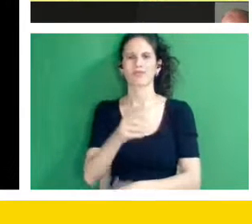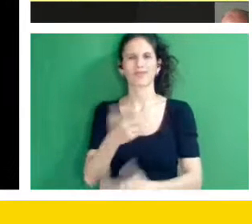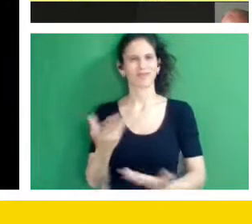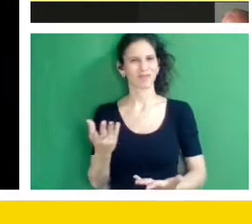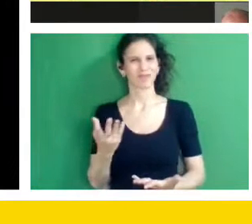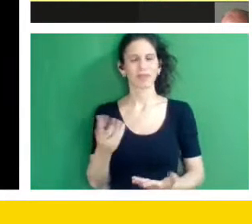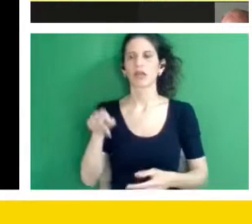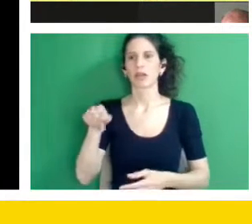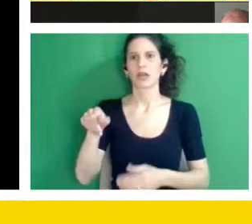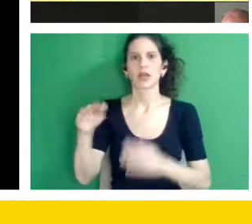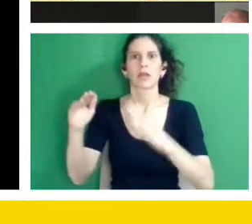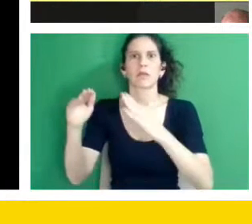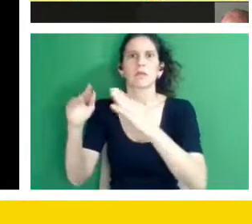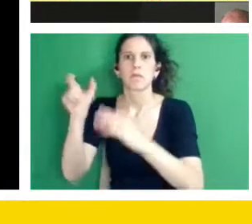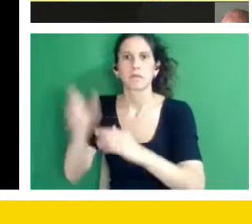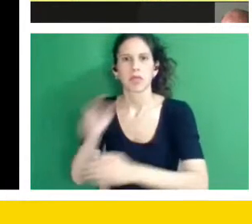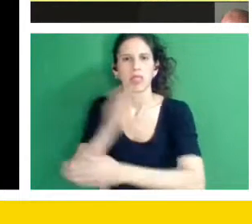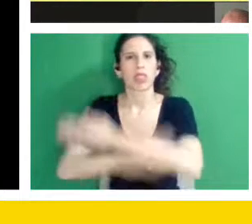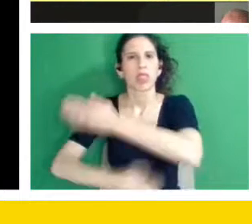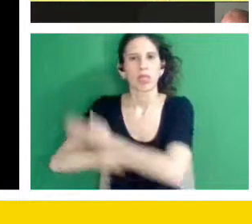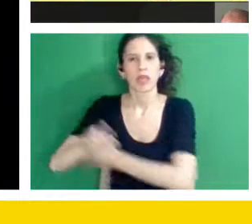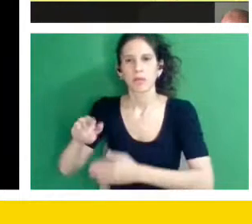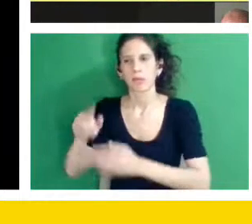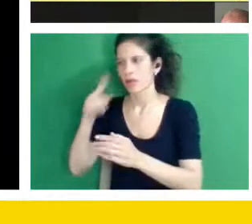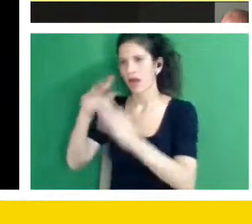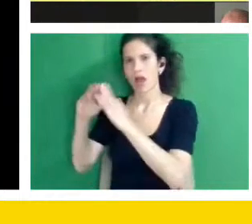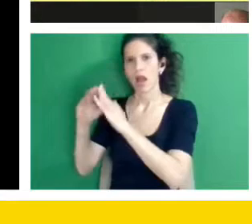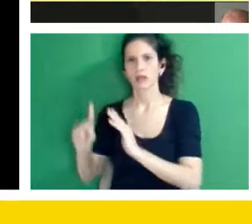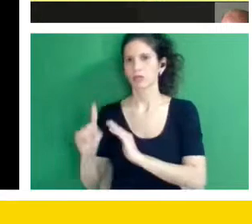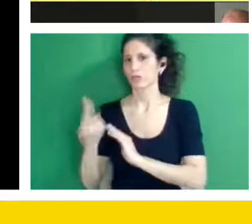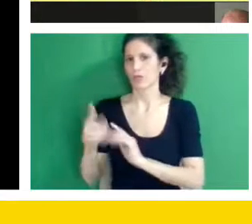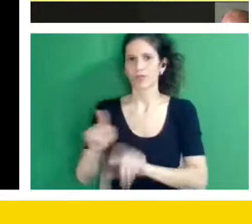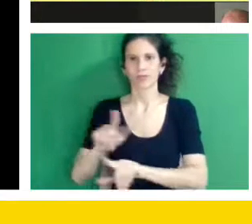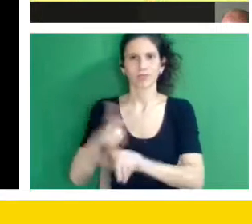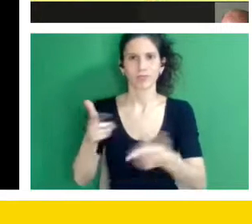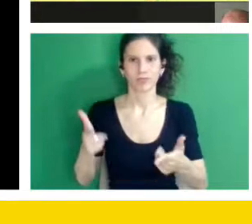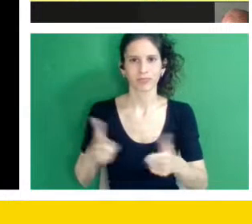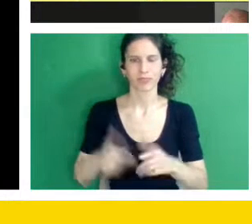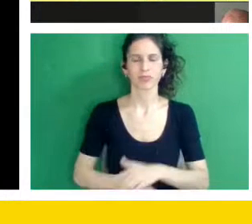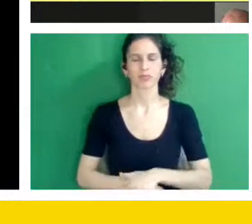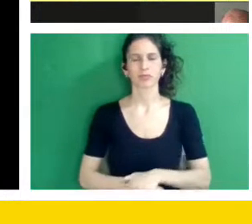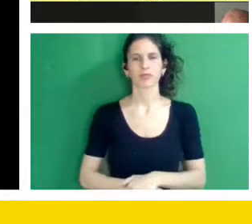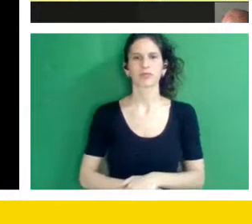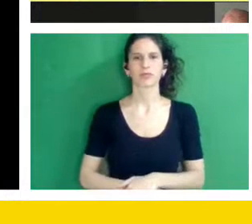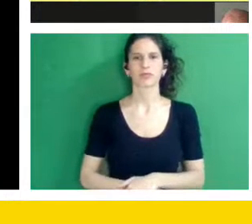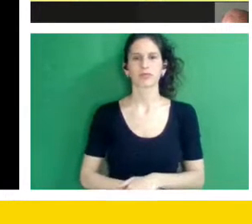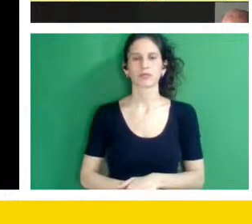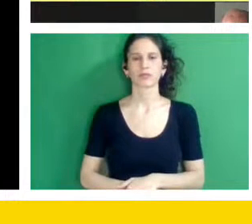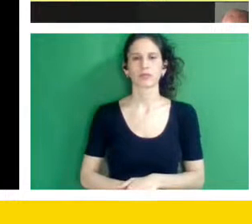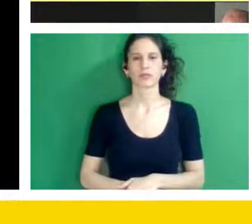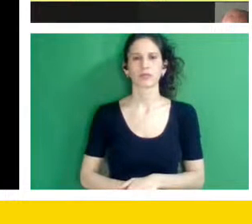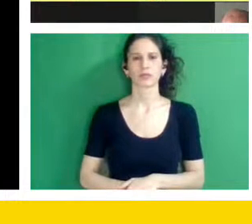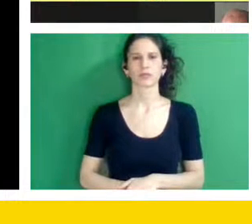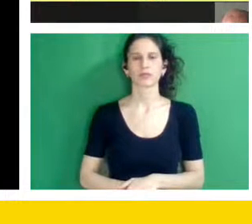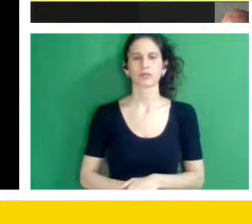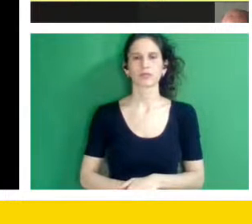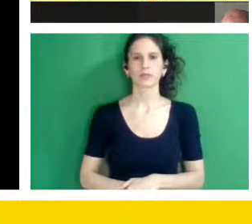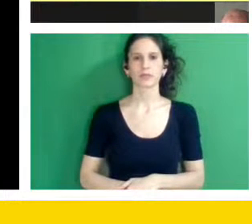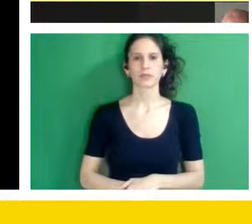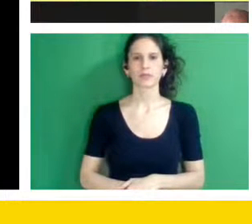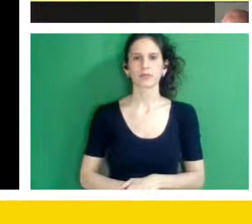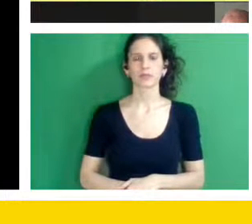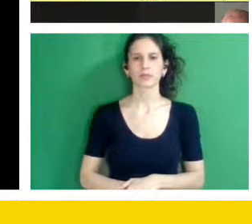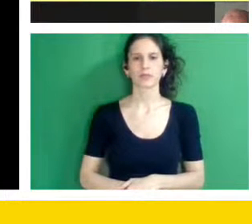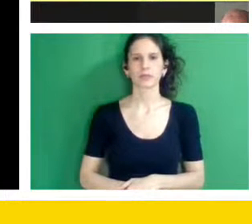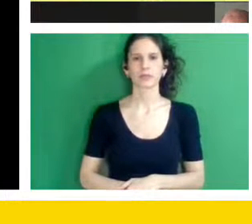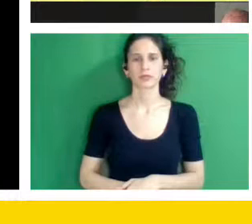en el Sistema Integral de Salud, que es un seguro de salud subsidiado por el Estado, para que los ciudadanos que residan en el Perú puedan atenderse